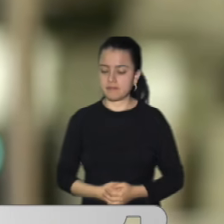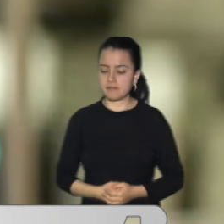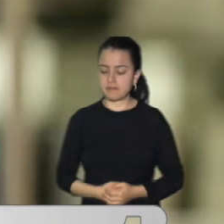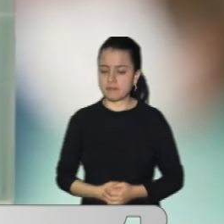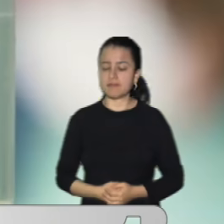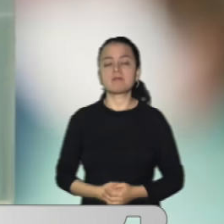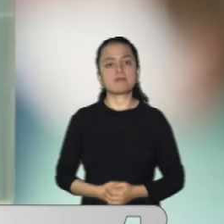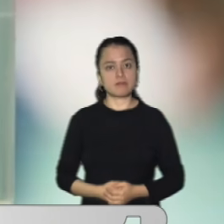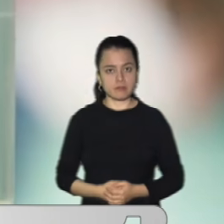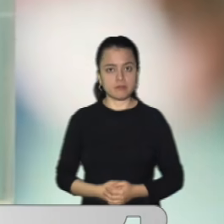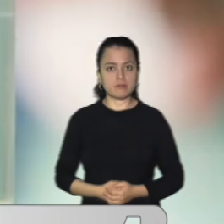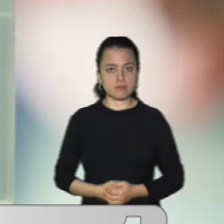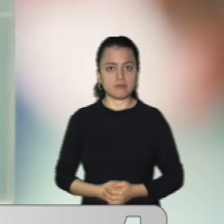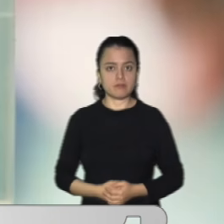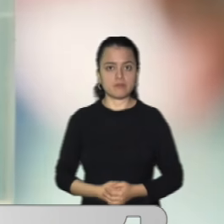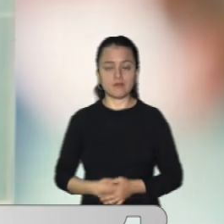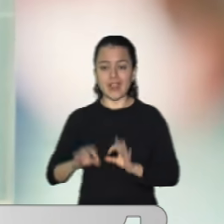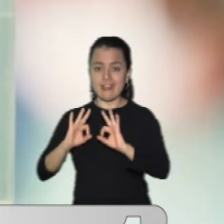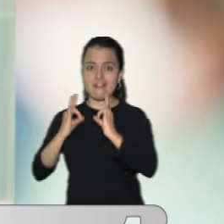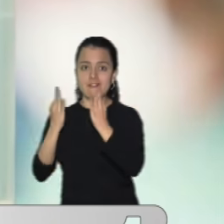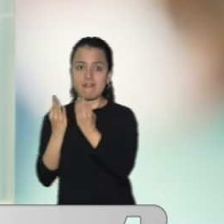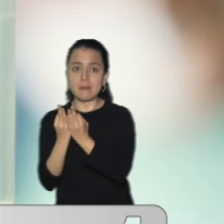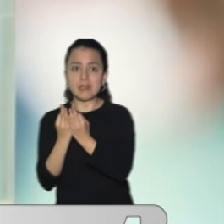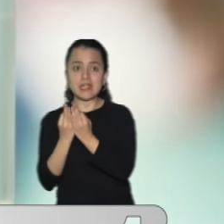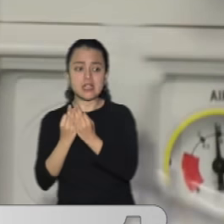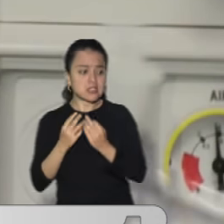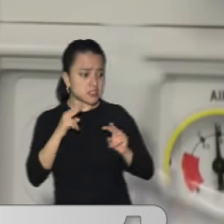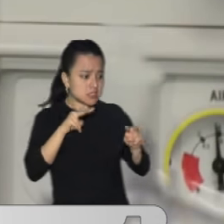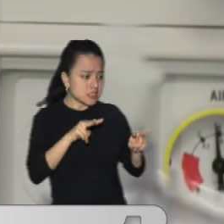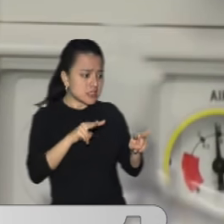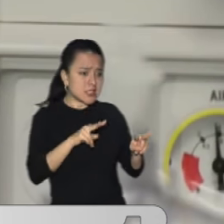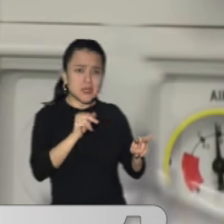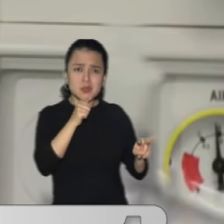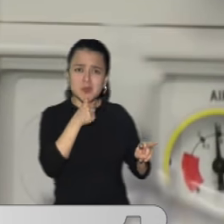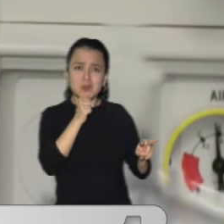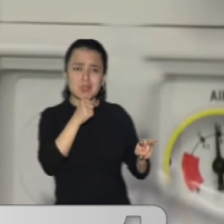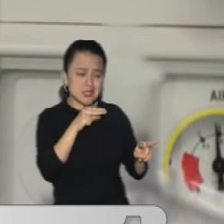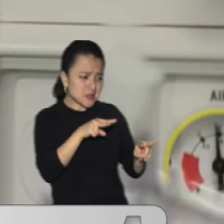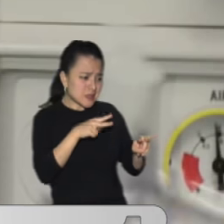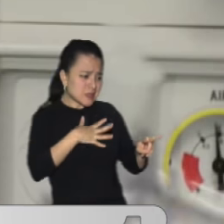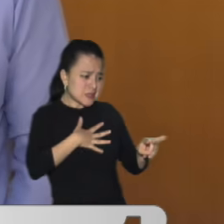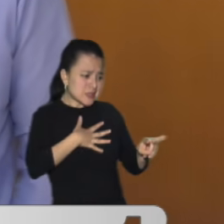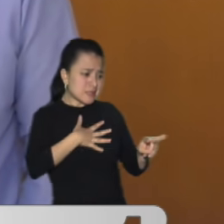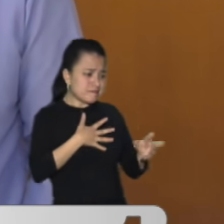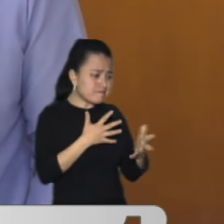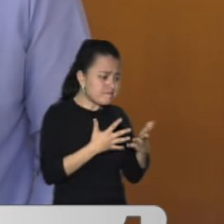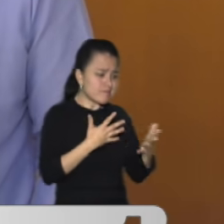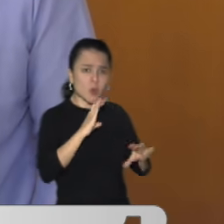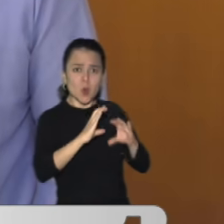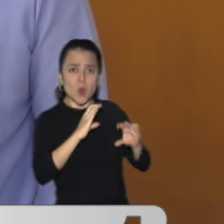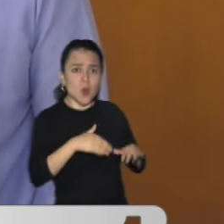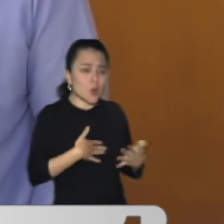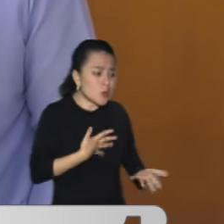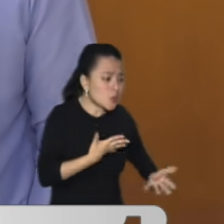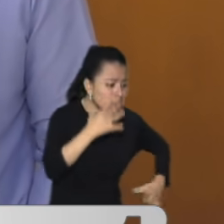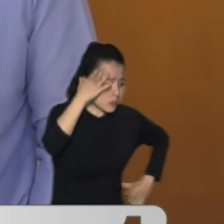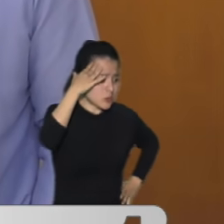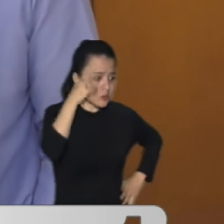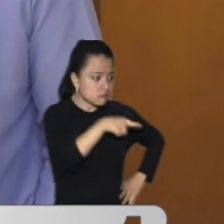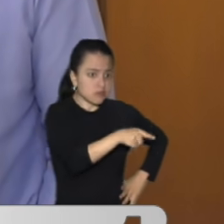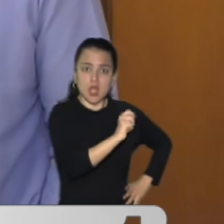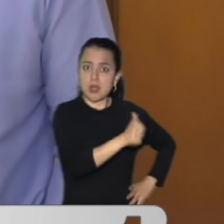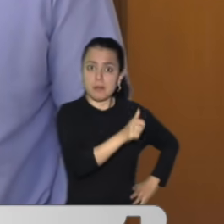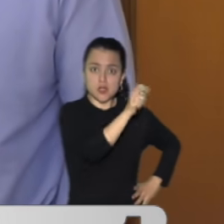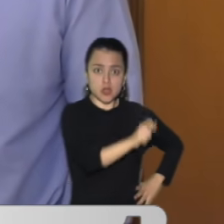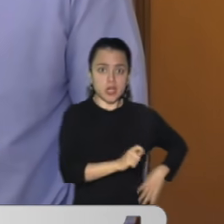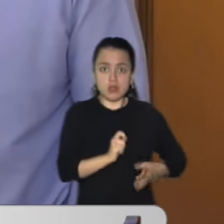es decir, del aval que dan los familiares de los pacientes cuando ellos están en imposibilidad de comunicarse, médicos partidarios de la muerte